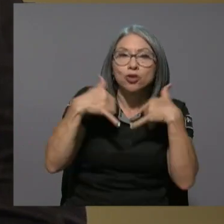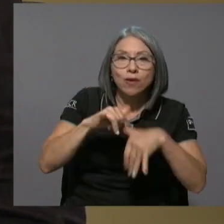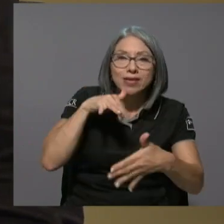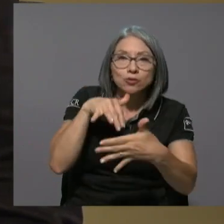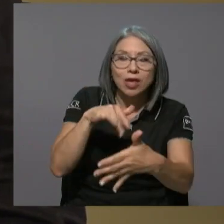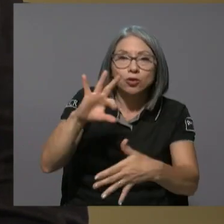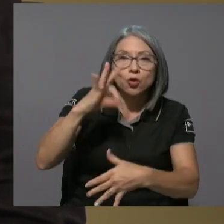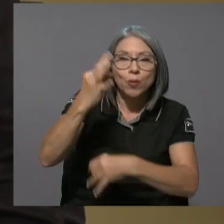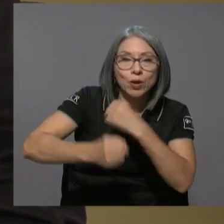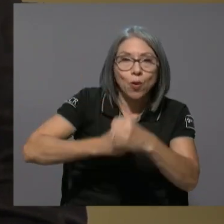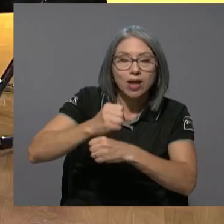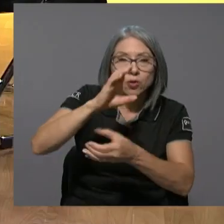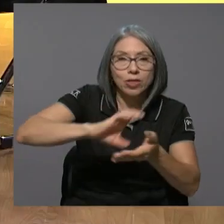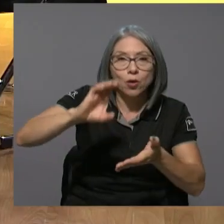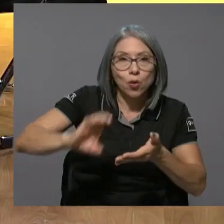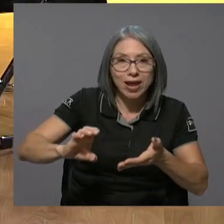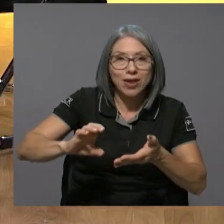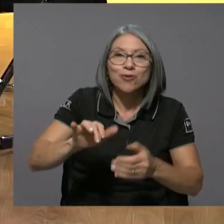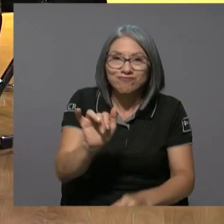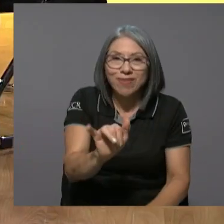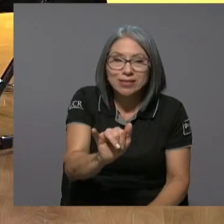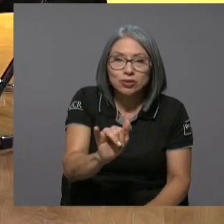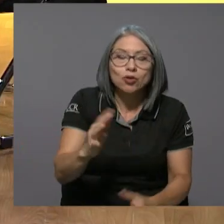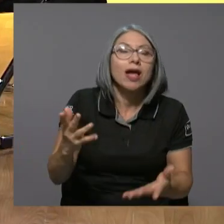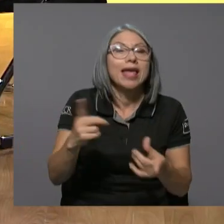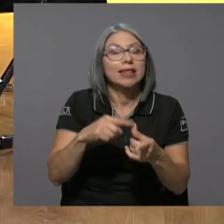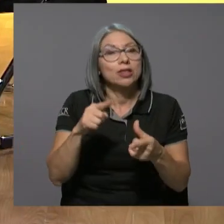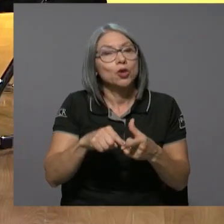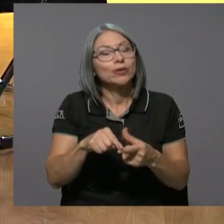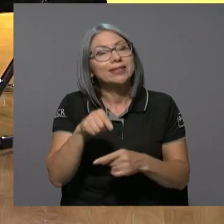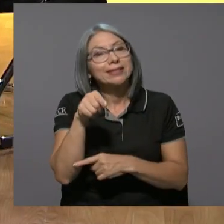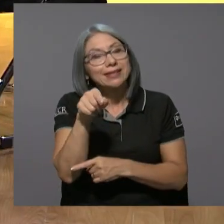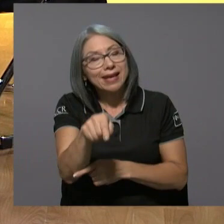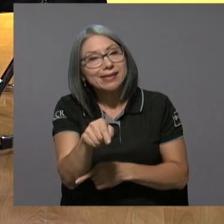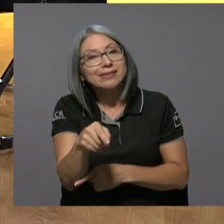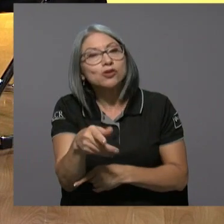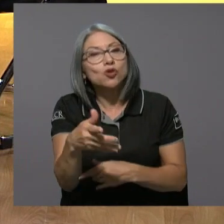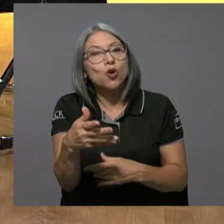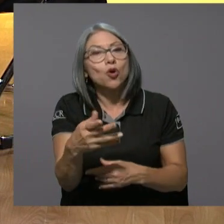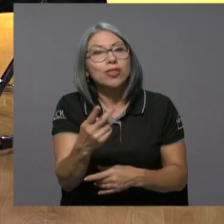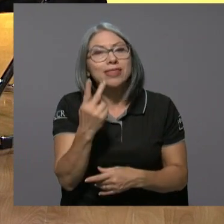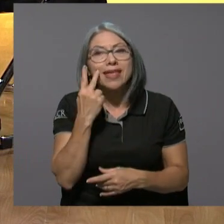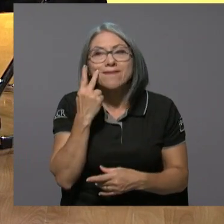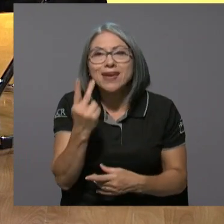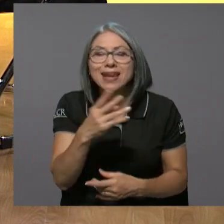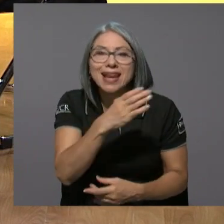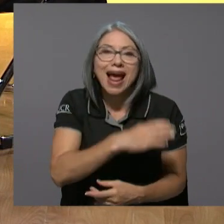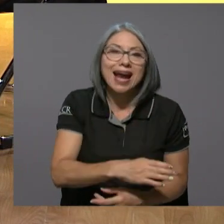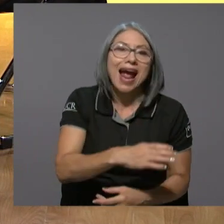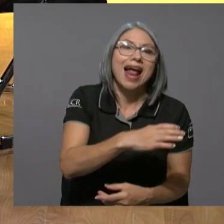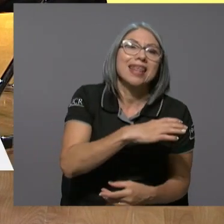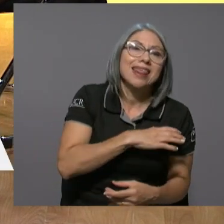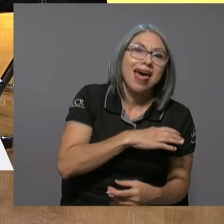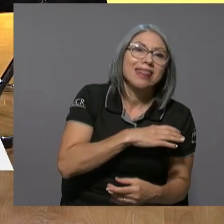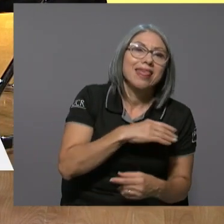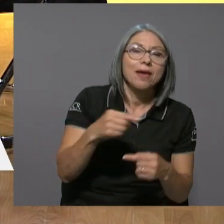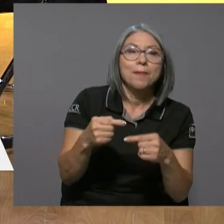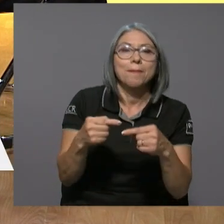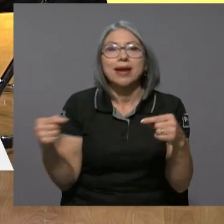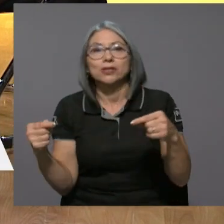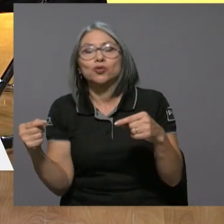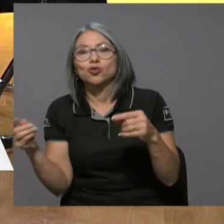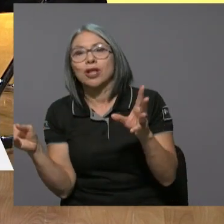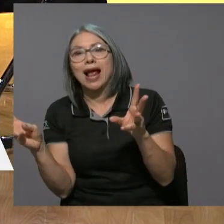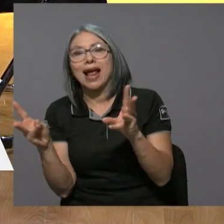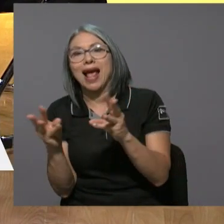Entonces ahí ese tema de ver la calidad versus la cantidad, ¿verdad? Es